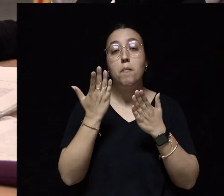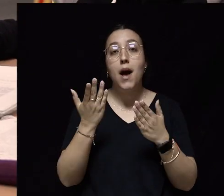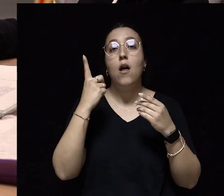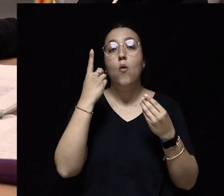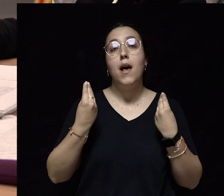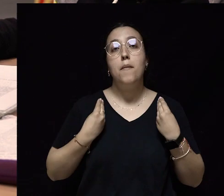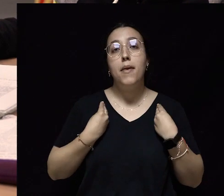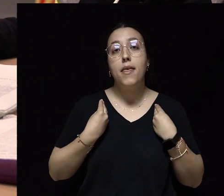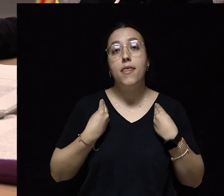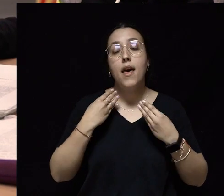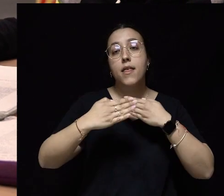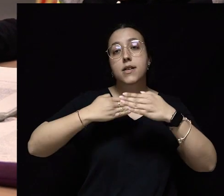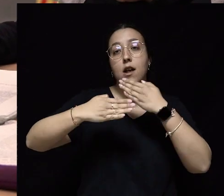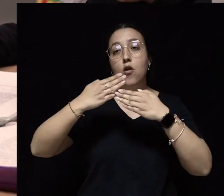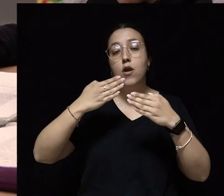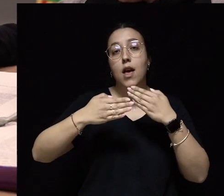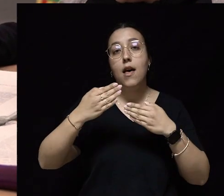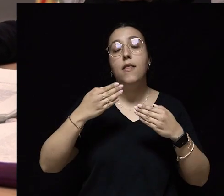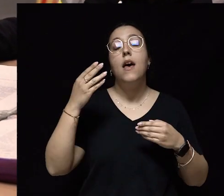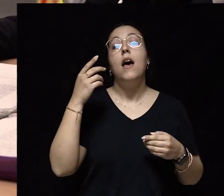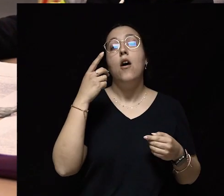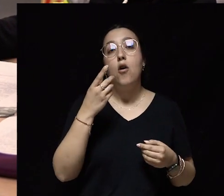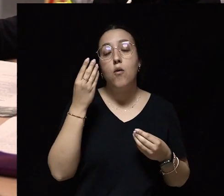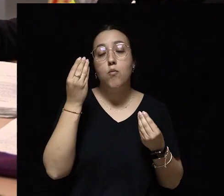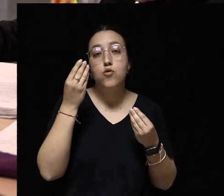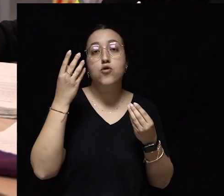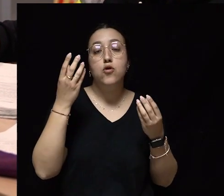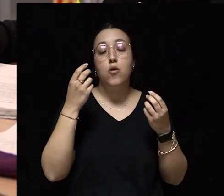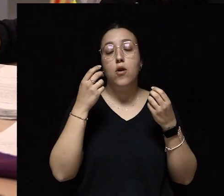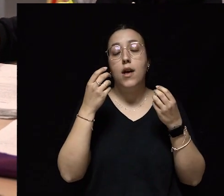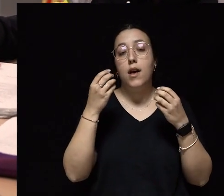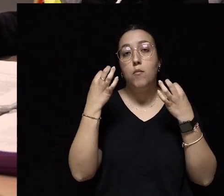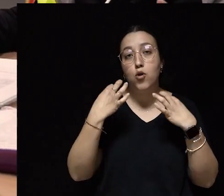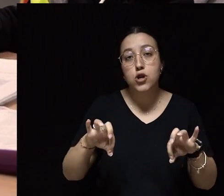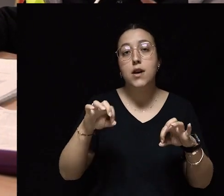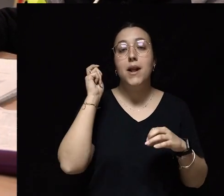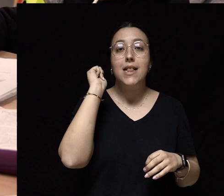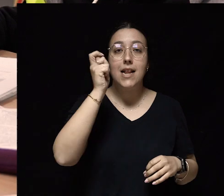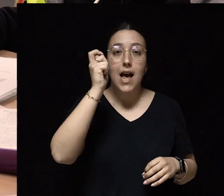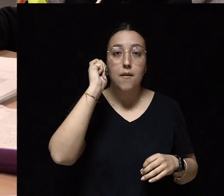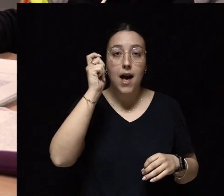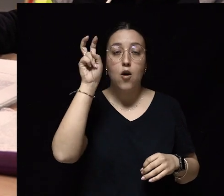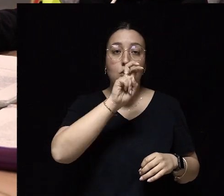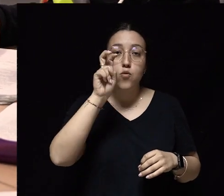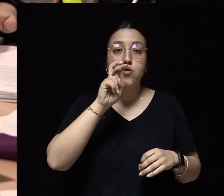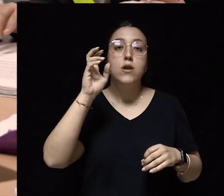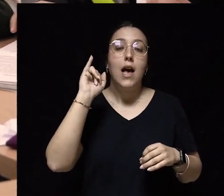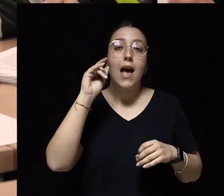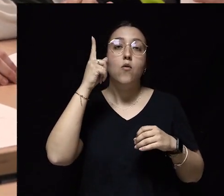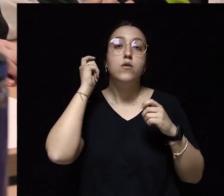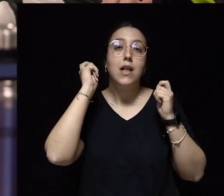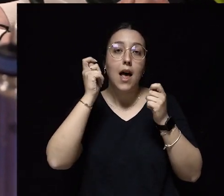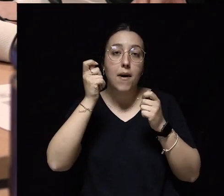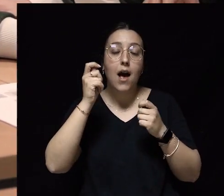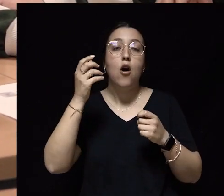con dignidad propia. Una educación de calidad es el gran caballo de batalla de la comunidad gitana. La necesidad imperante